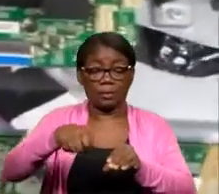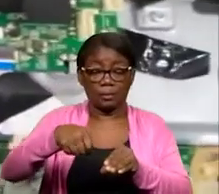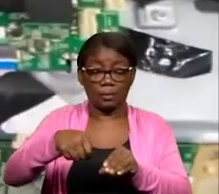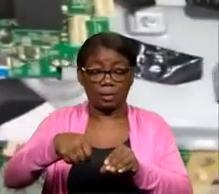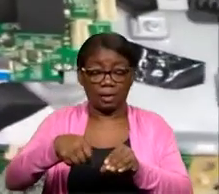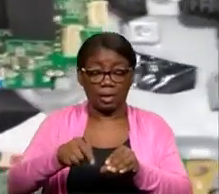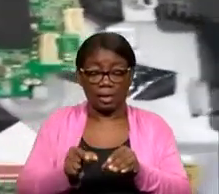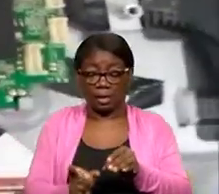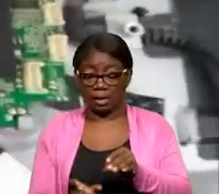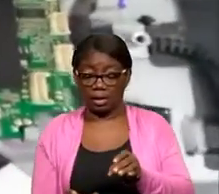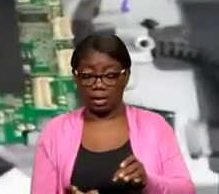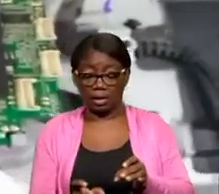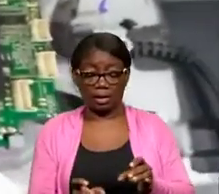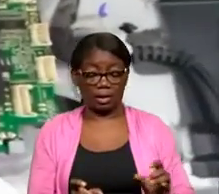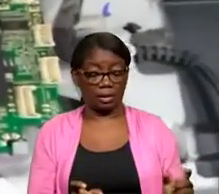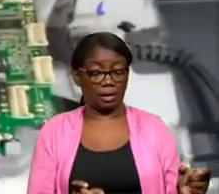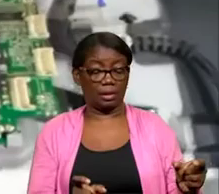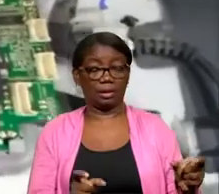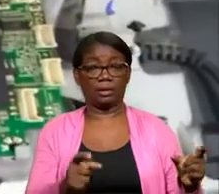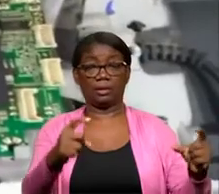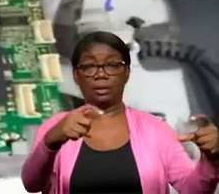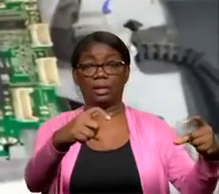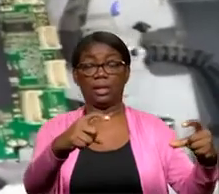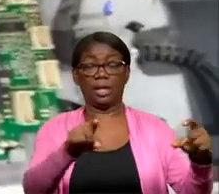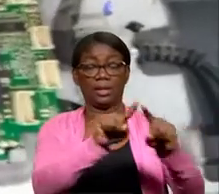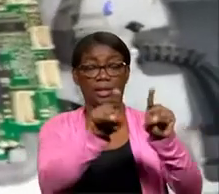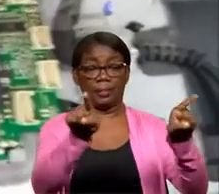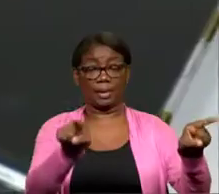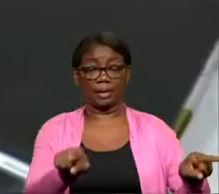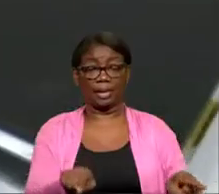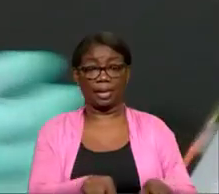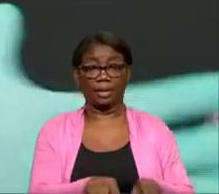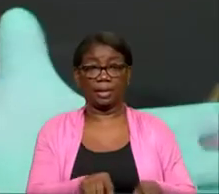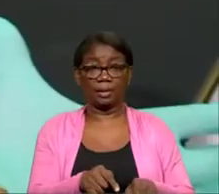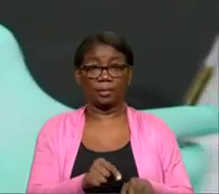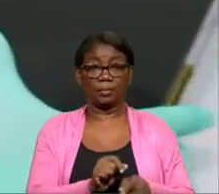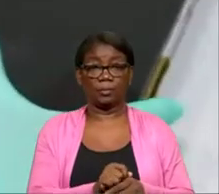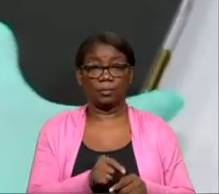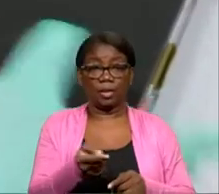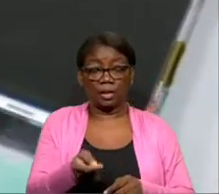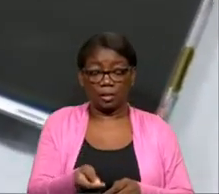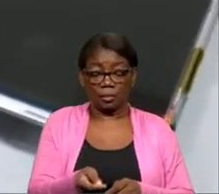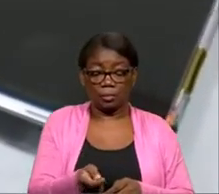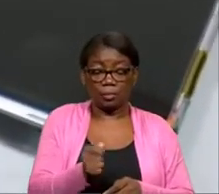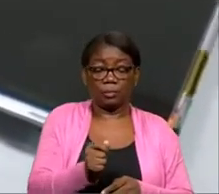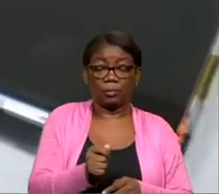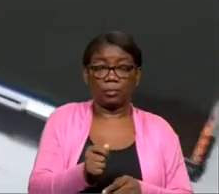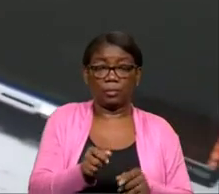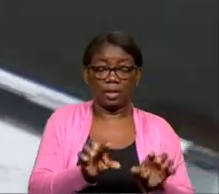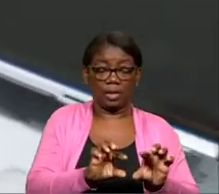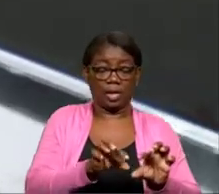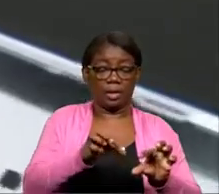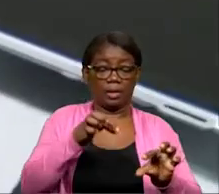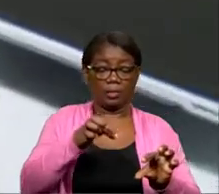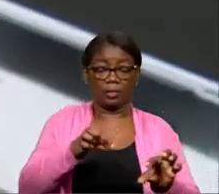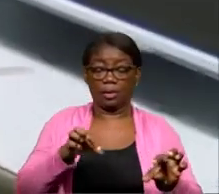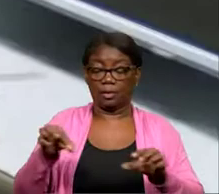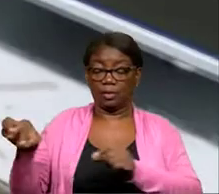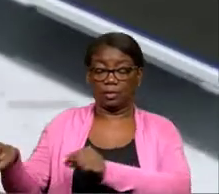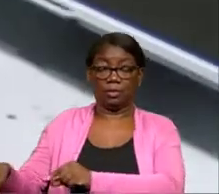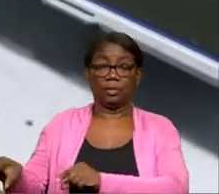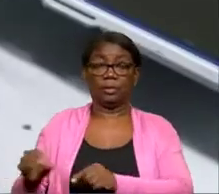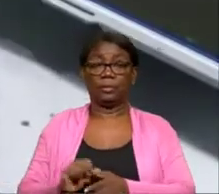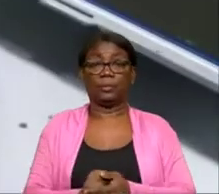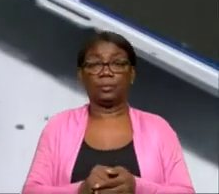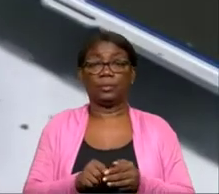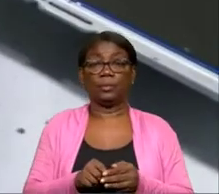que son los que sujetan en este caso este tipo de pantalla. Aquí ya tenemos el marco retirado. Vemos que la tarjeta T-Con está pegada a